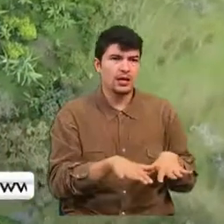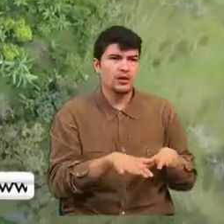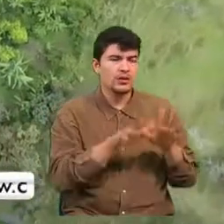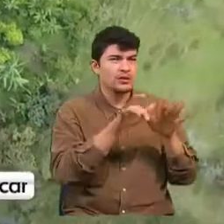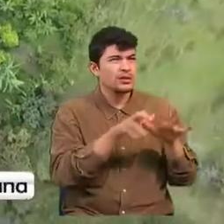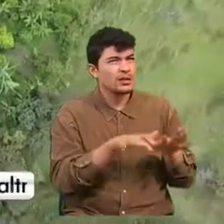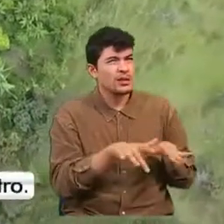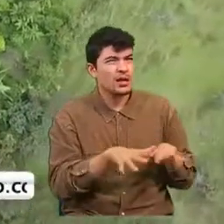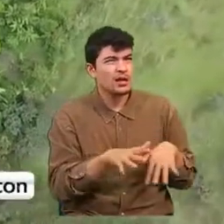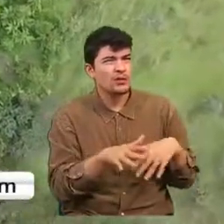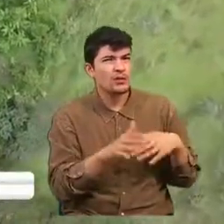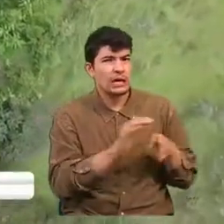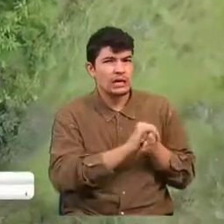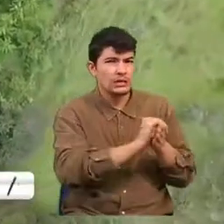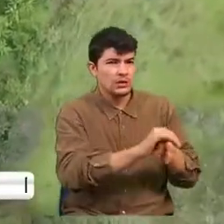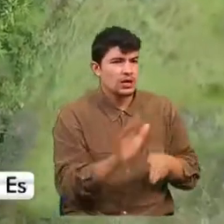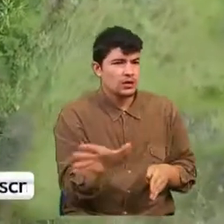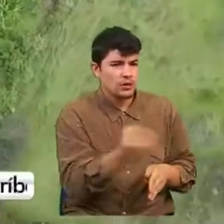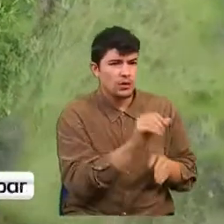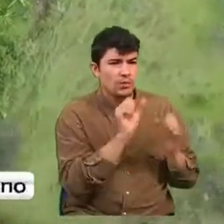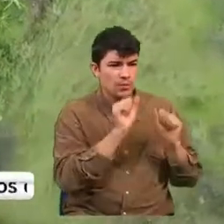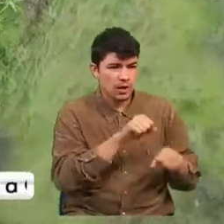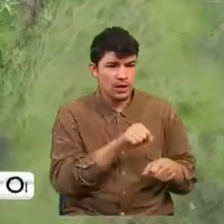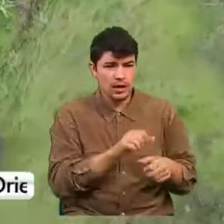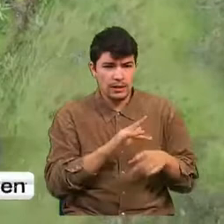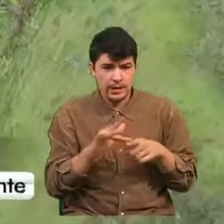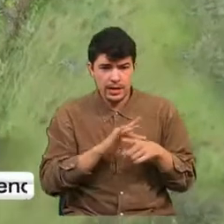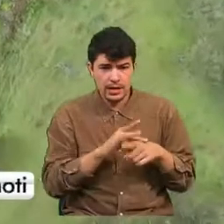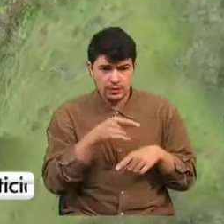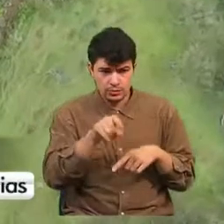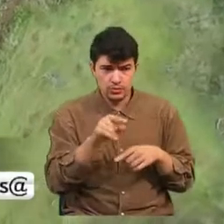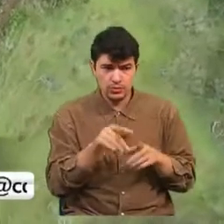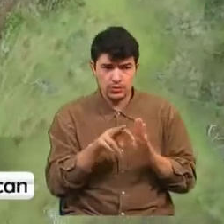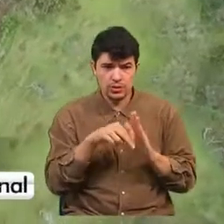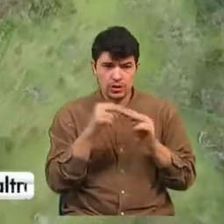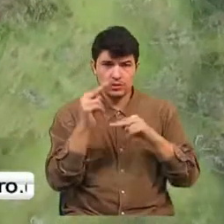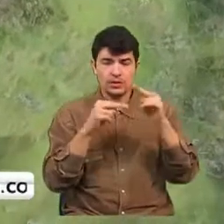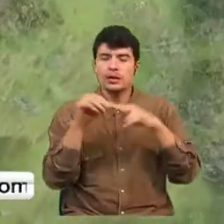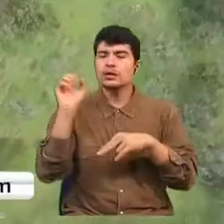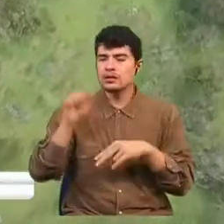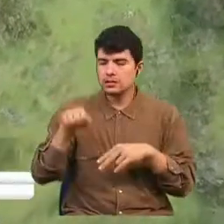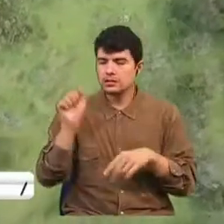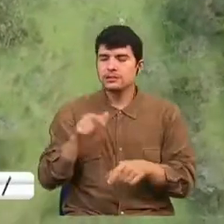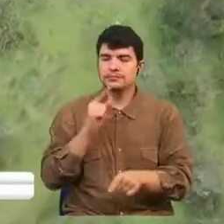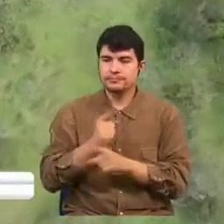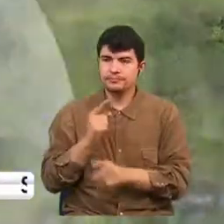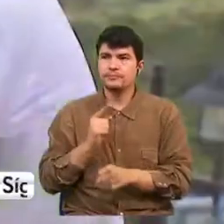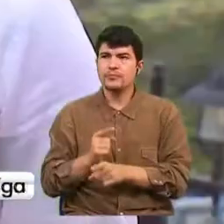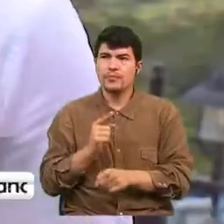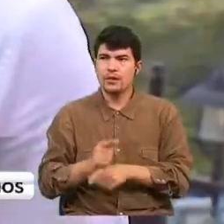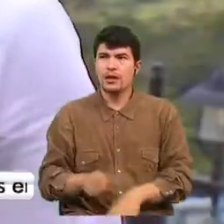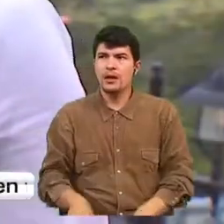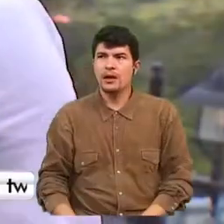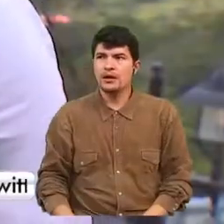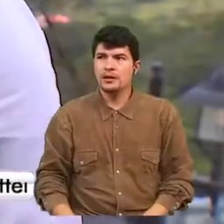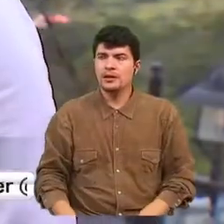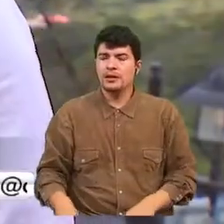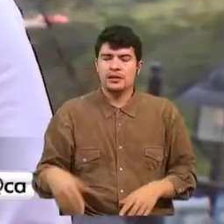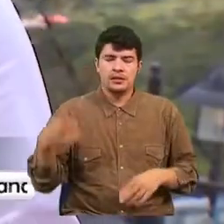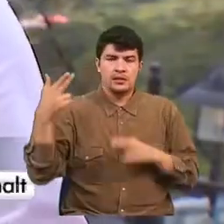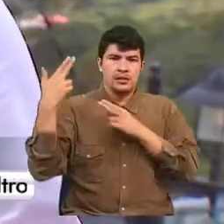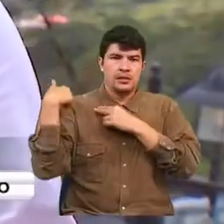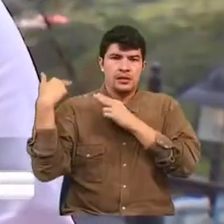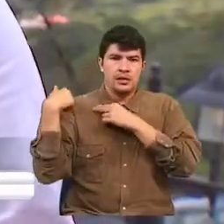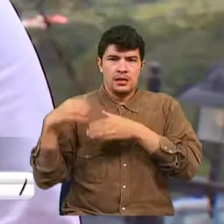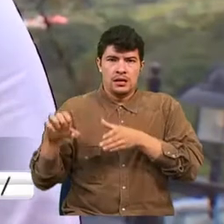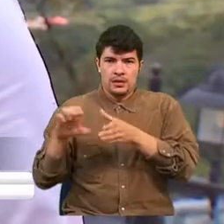que gestionar todo para que se ejecuten estas obras. Sí, así es, John. Hay una responsabilidad de